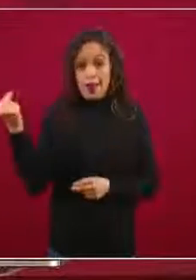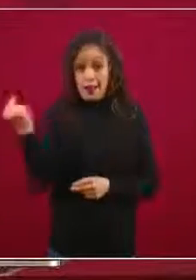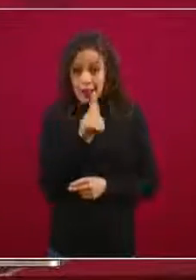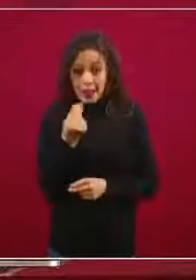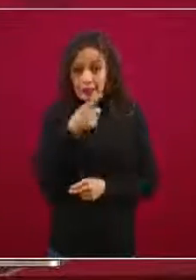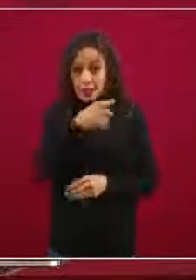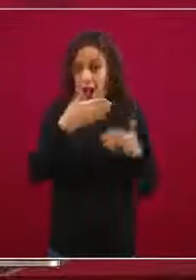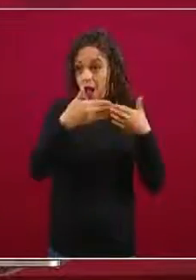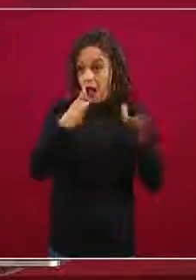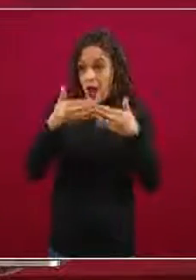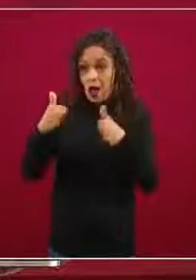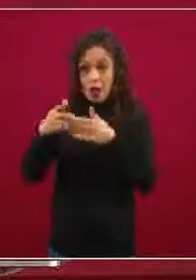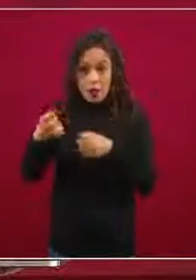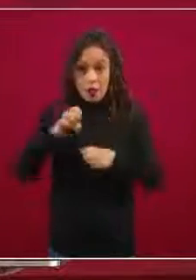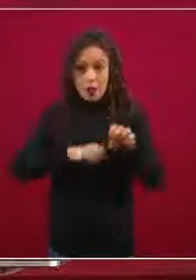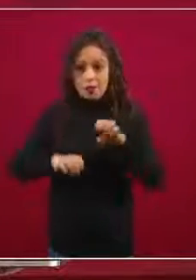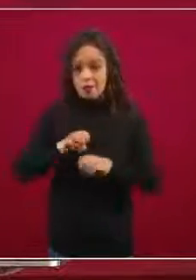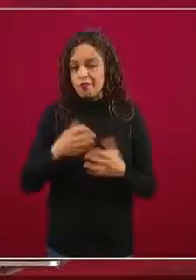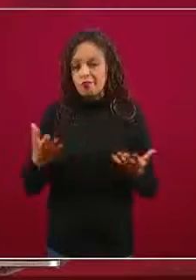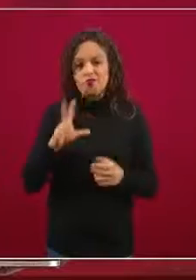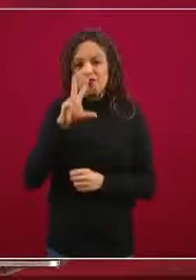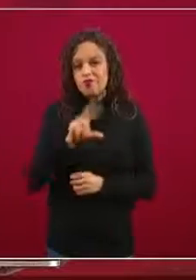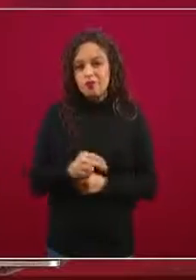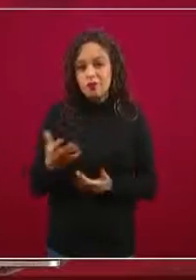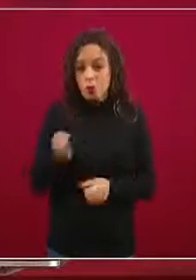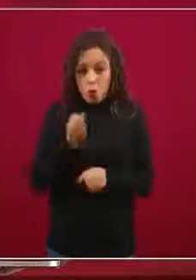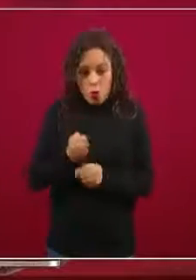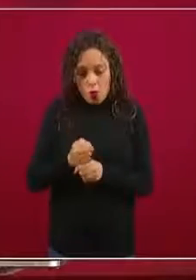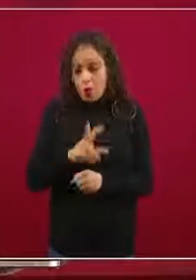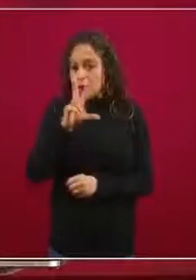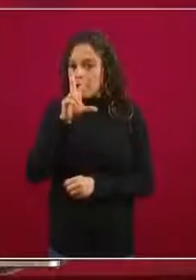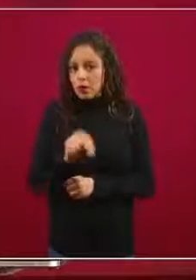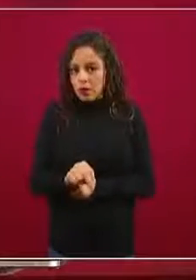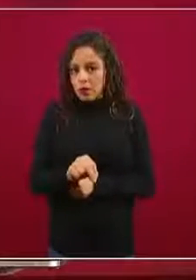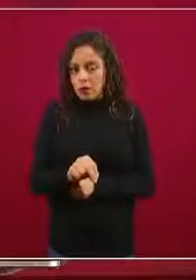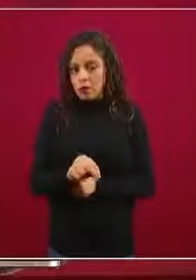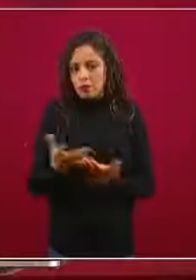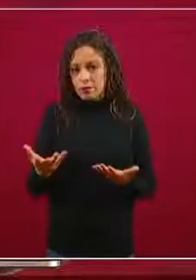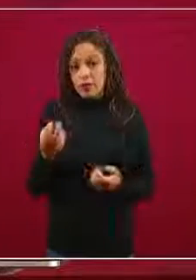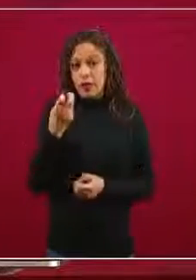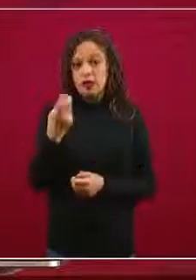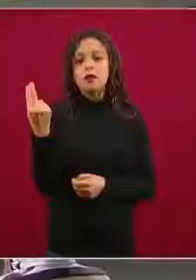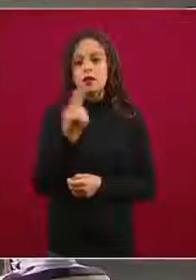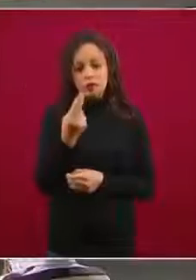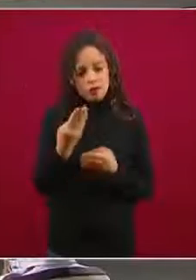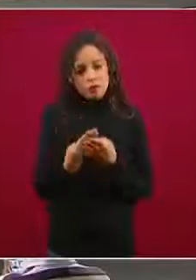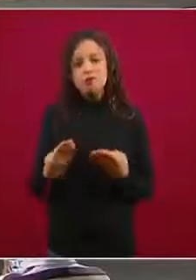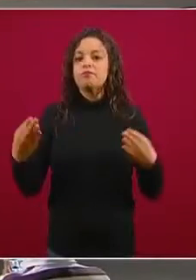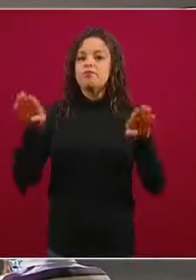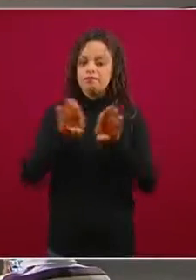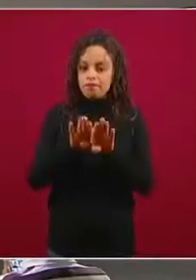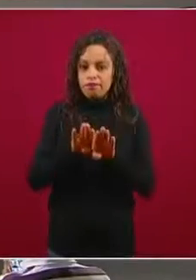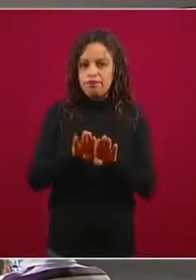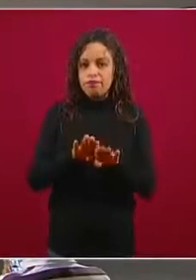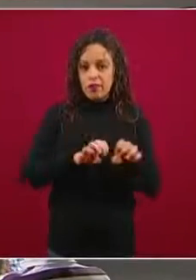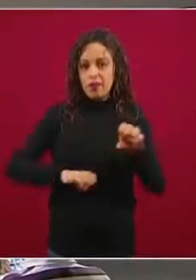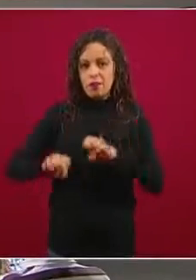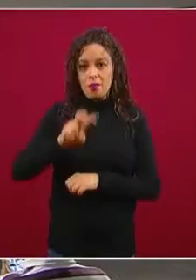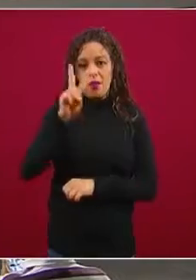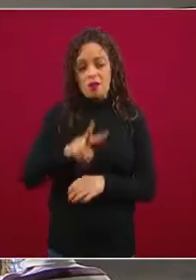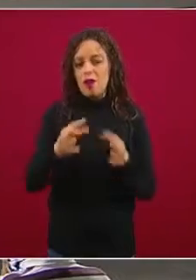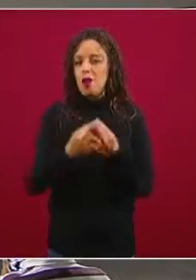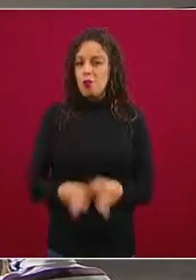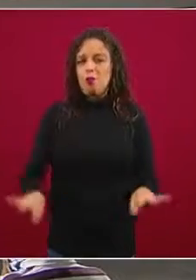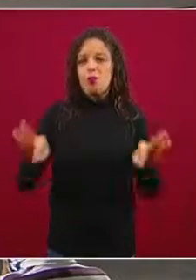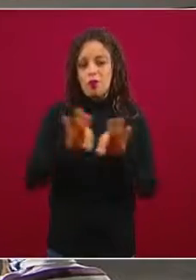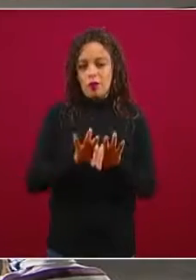Todas importantes, pero no esencial en este momento, y es muy importante lograr parar. Cierro esta introducción